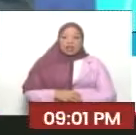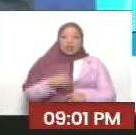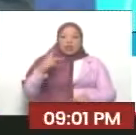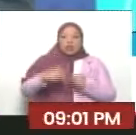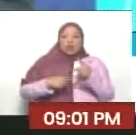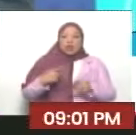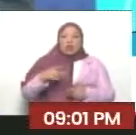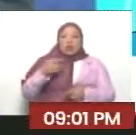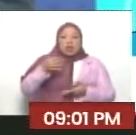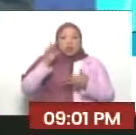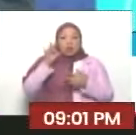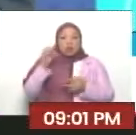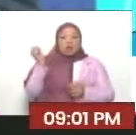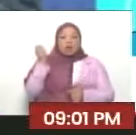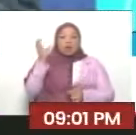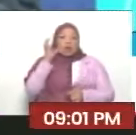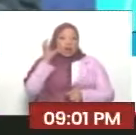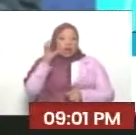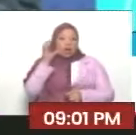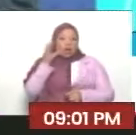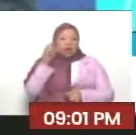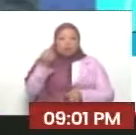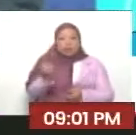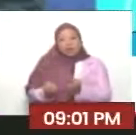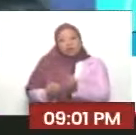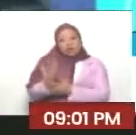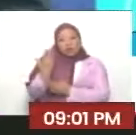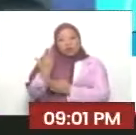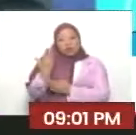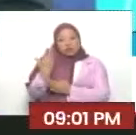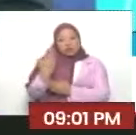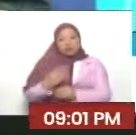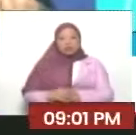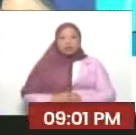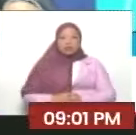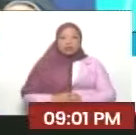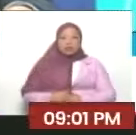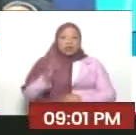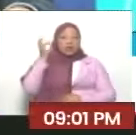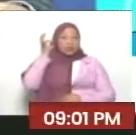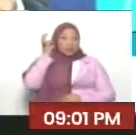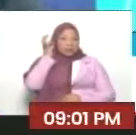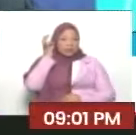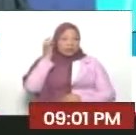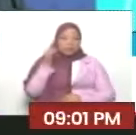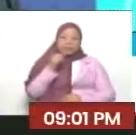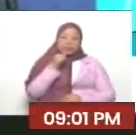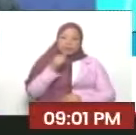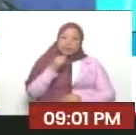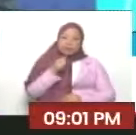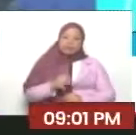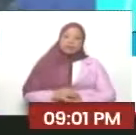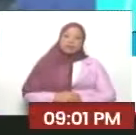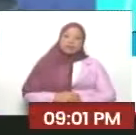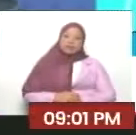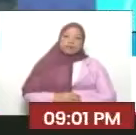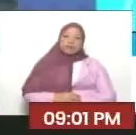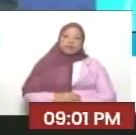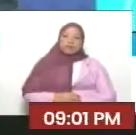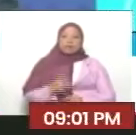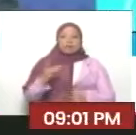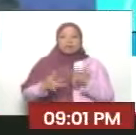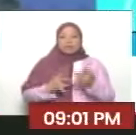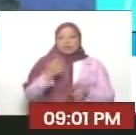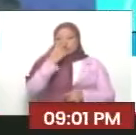productos, café, cacao, las flores. ¿Quién arranca primero? Que arranquen las mujeres. ¿Ah? Aquí tenemos